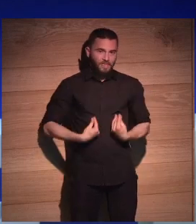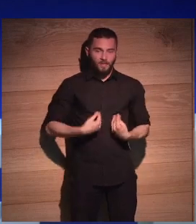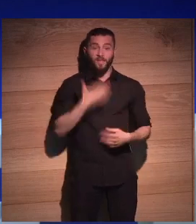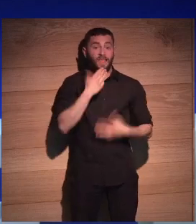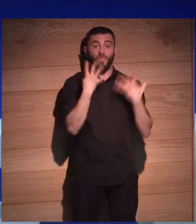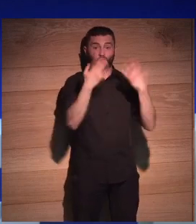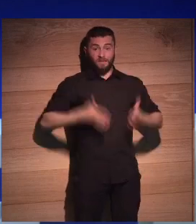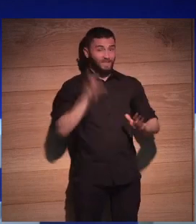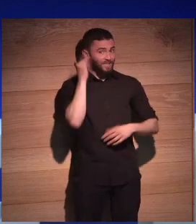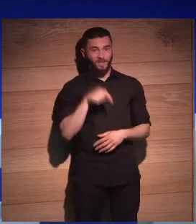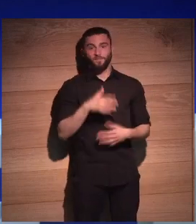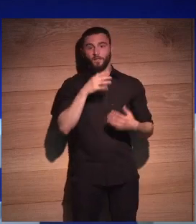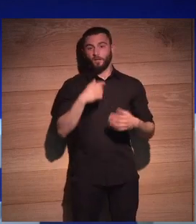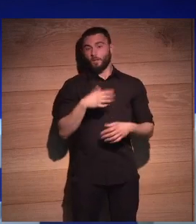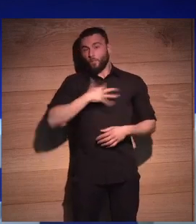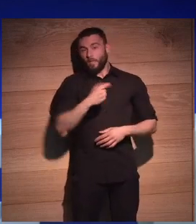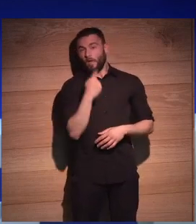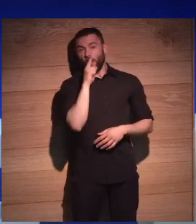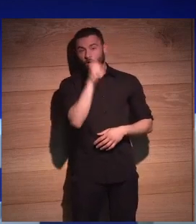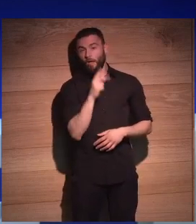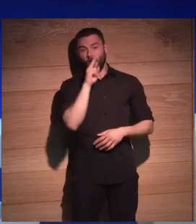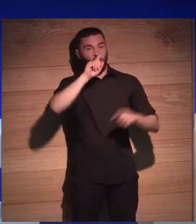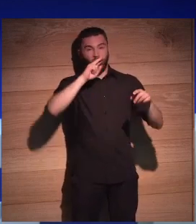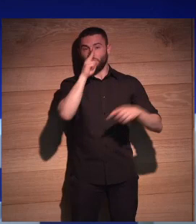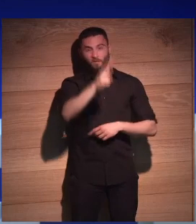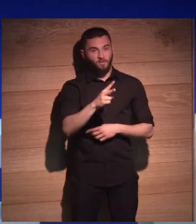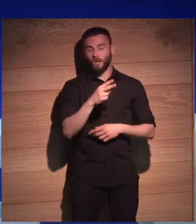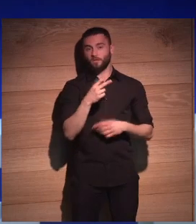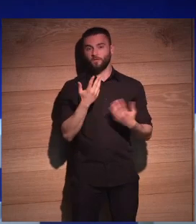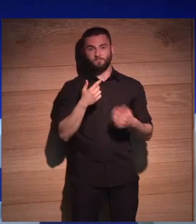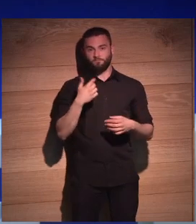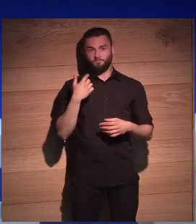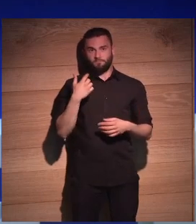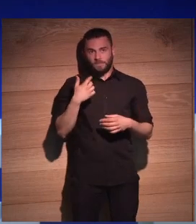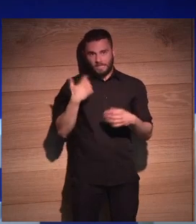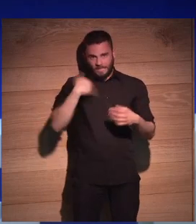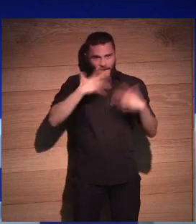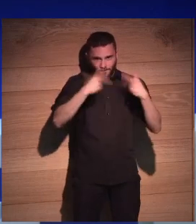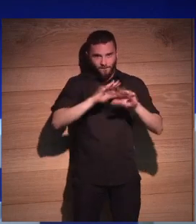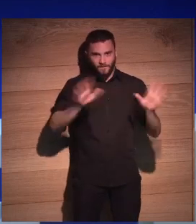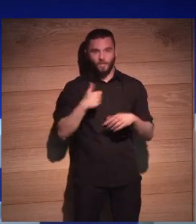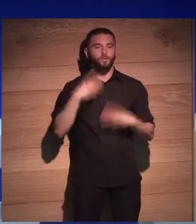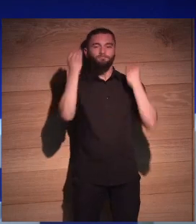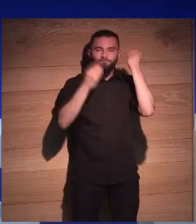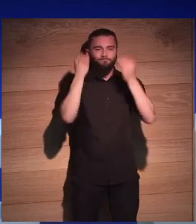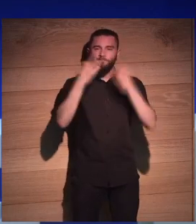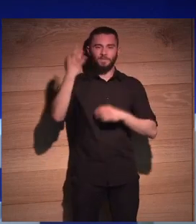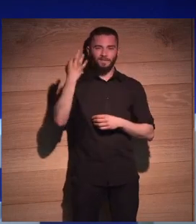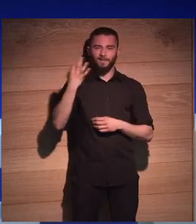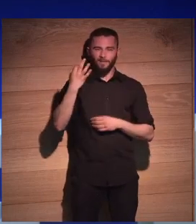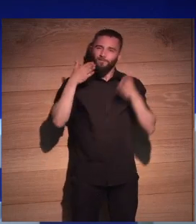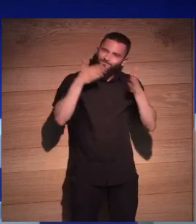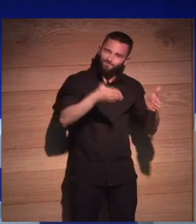9 años, todavía me quedan 1, 2, 3 quizá, pero luego ya se me acabó. Entonces tengo que darle una vuelta al tema porque creo que es